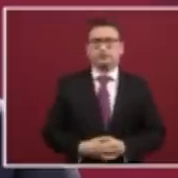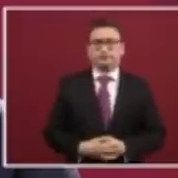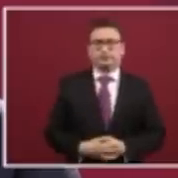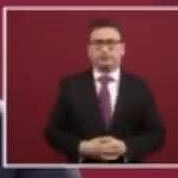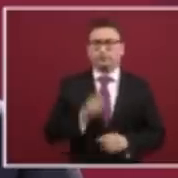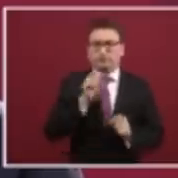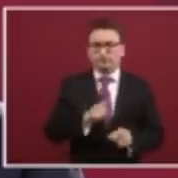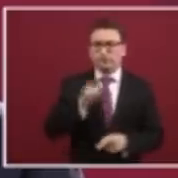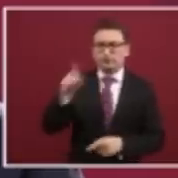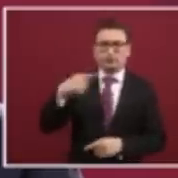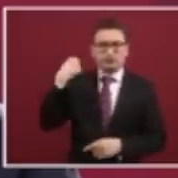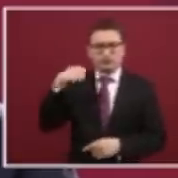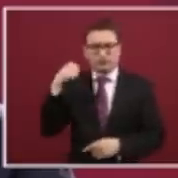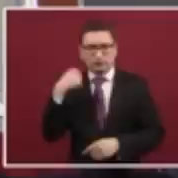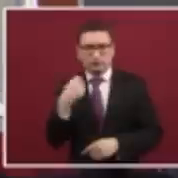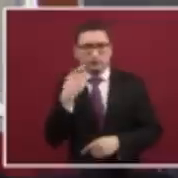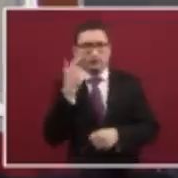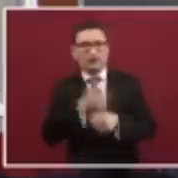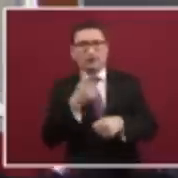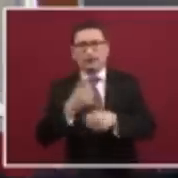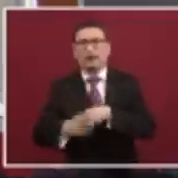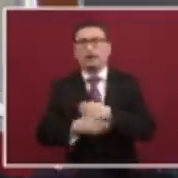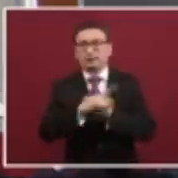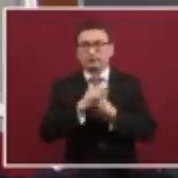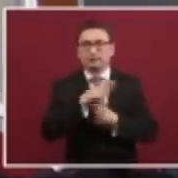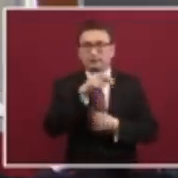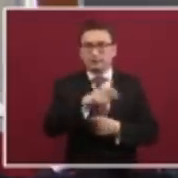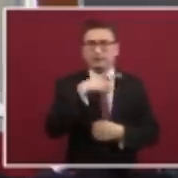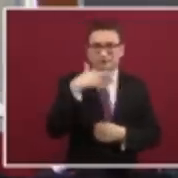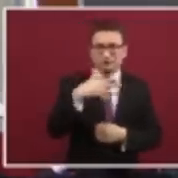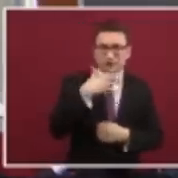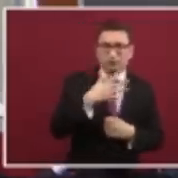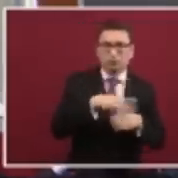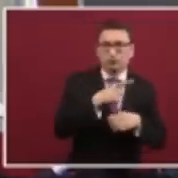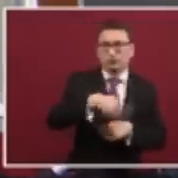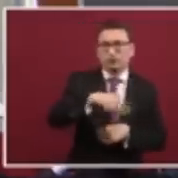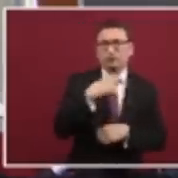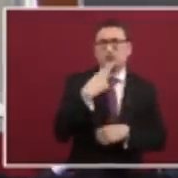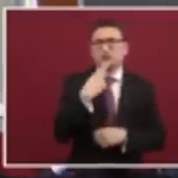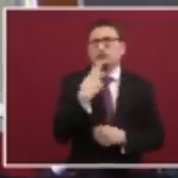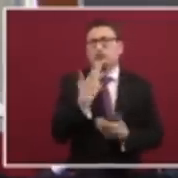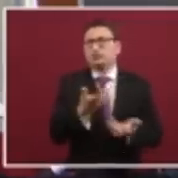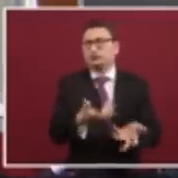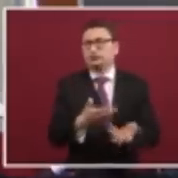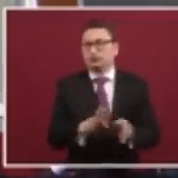de Tabasco se ilustran algunos de estos vicios que tienen que ver con el manejo de